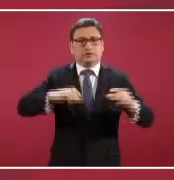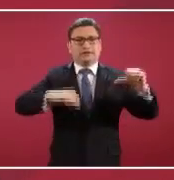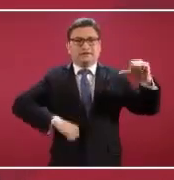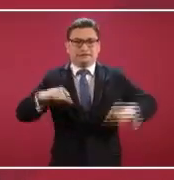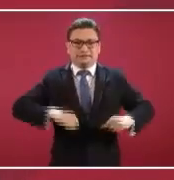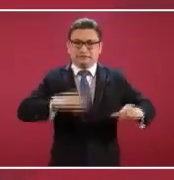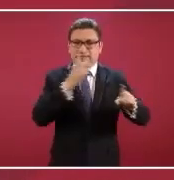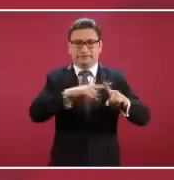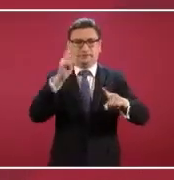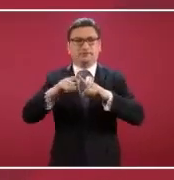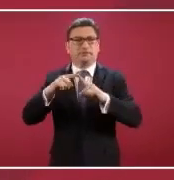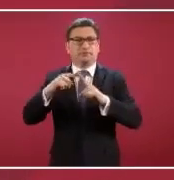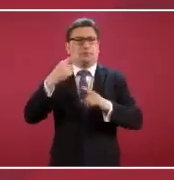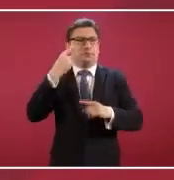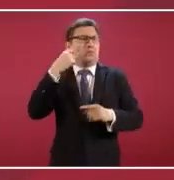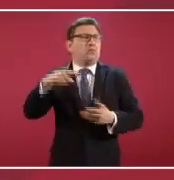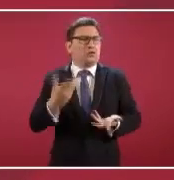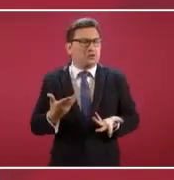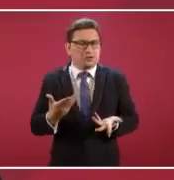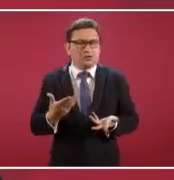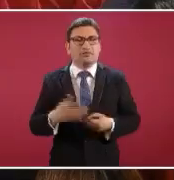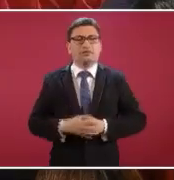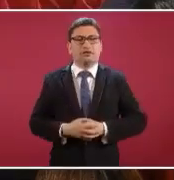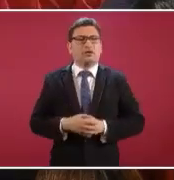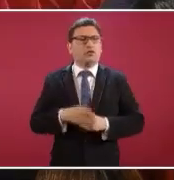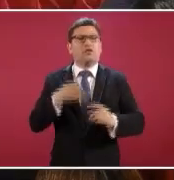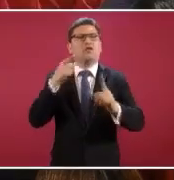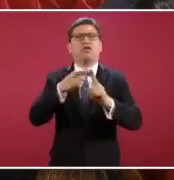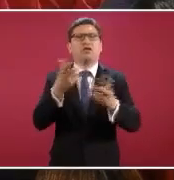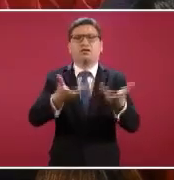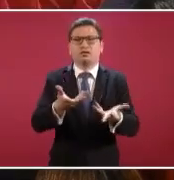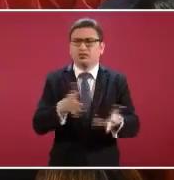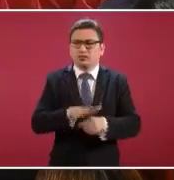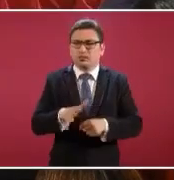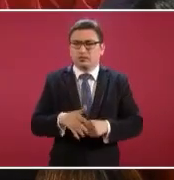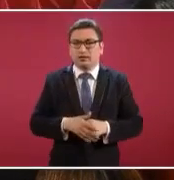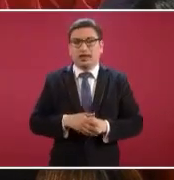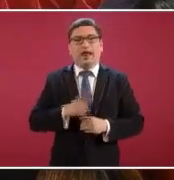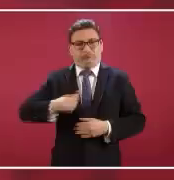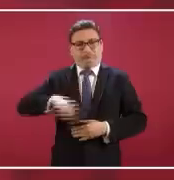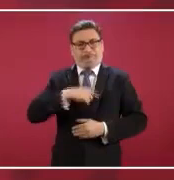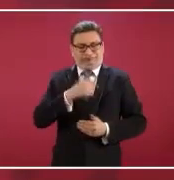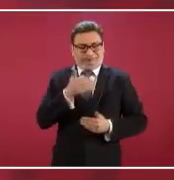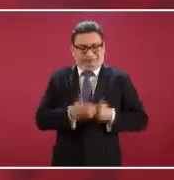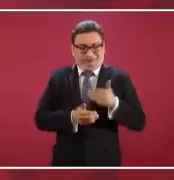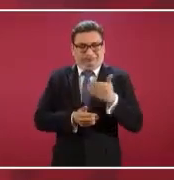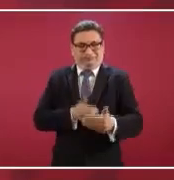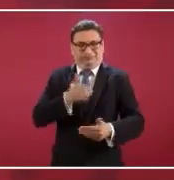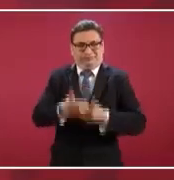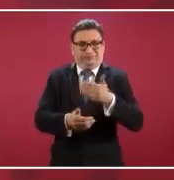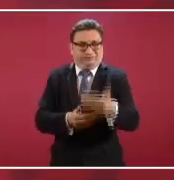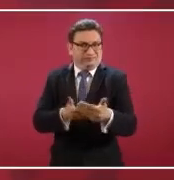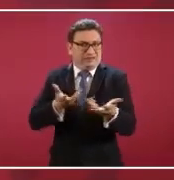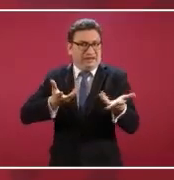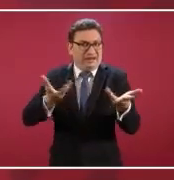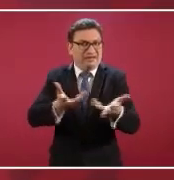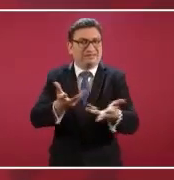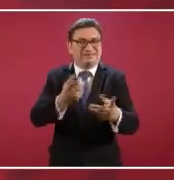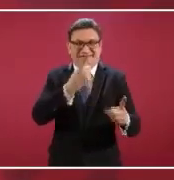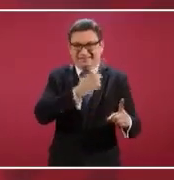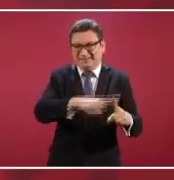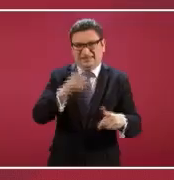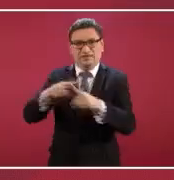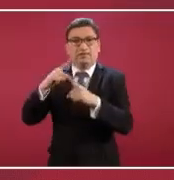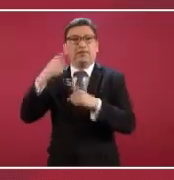qué. Bueno, pues para que podamos dar pasos subsecuentes hacia adelante que amplíen